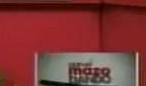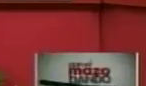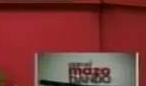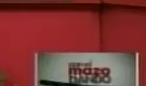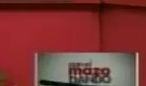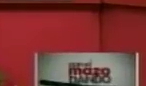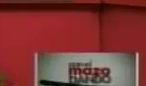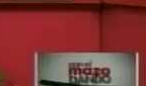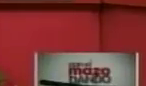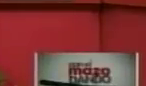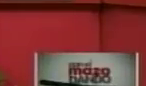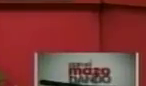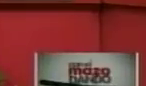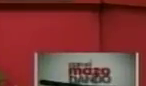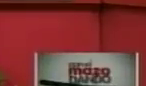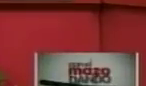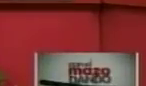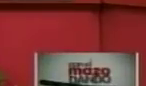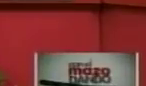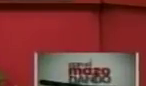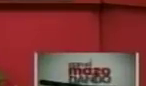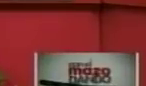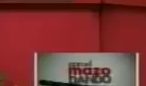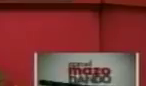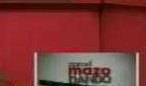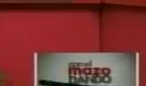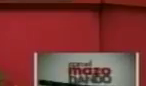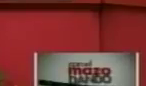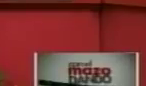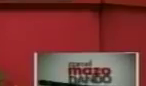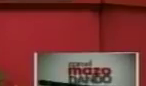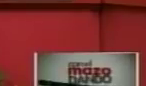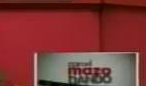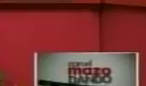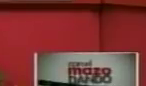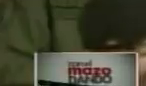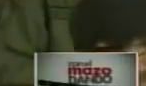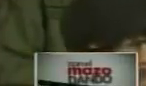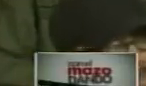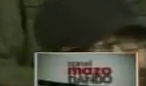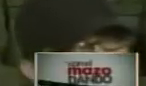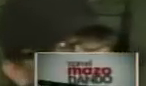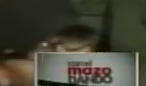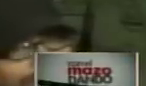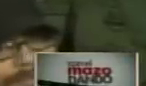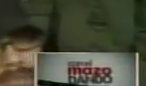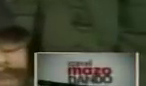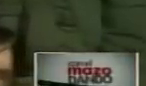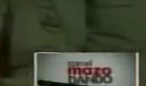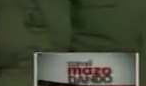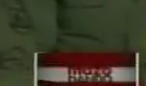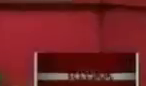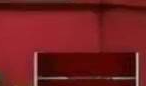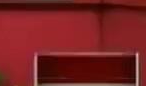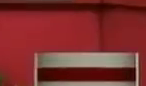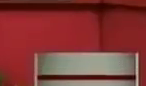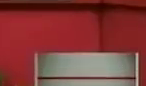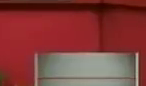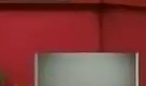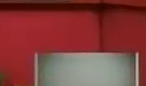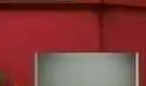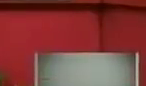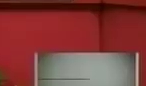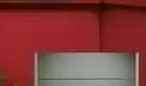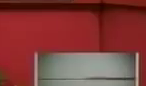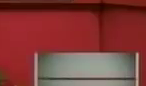Los muchachos, los cadetes, ¿sabían esa noticia? No, ¿verdad? Fíjense, en una reunión que tuvo en